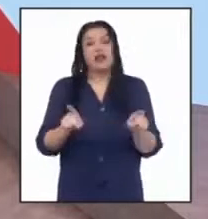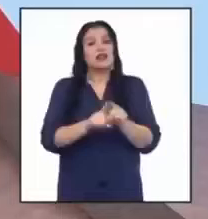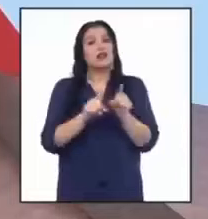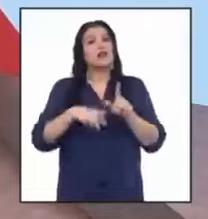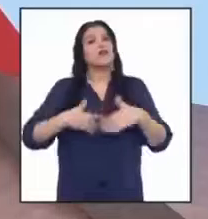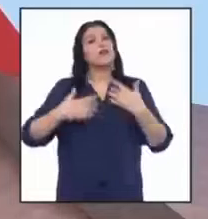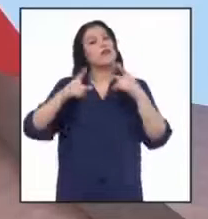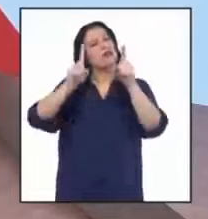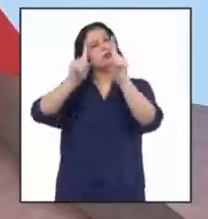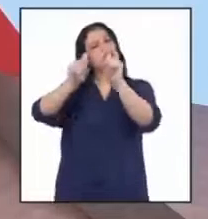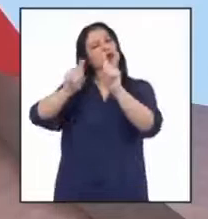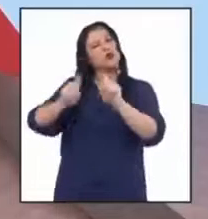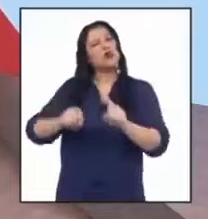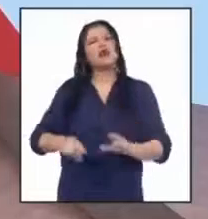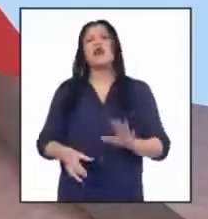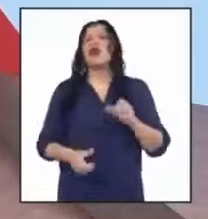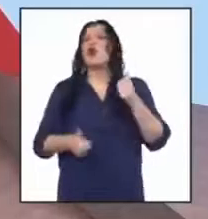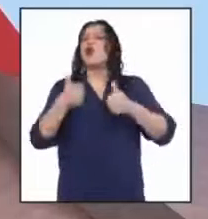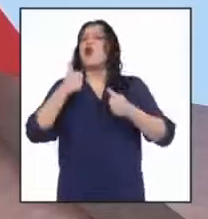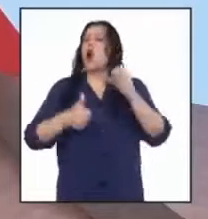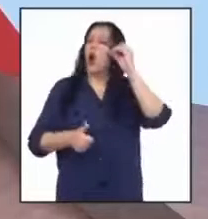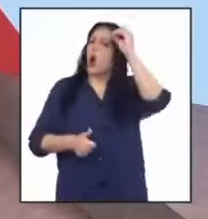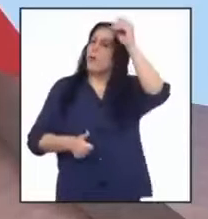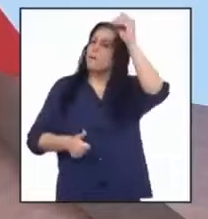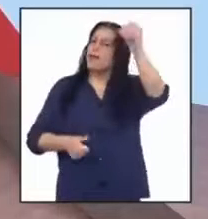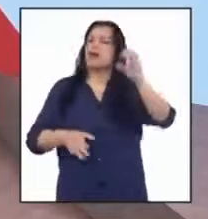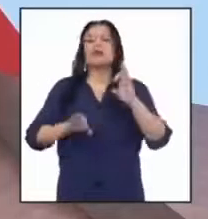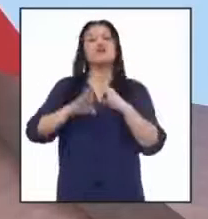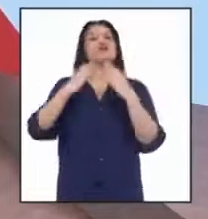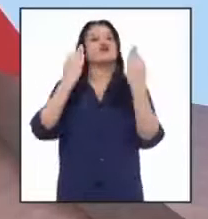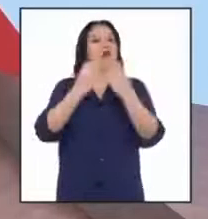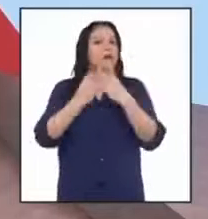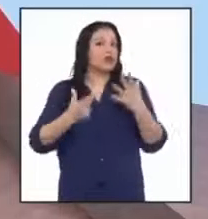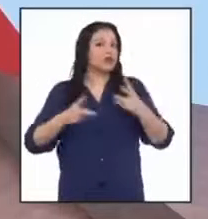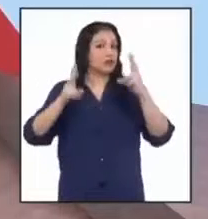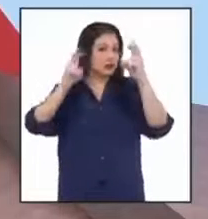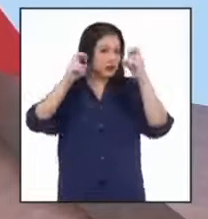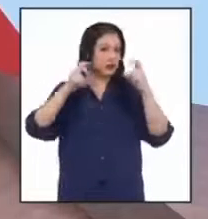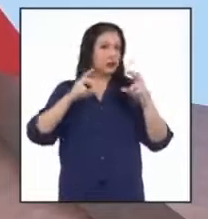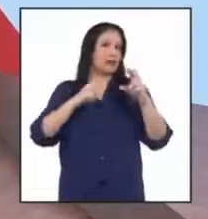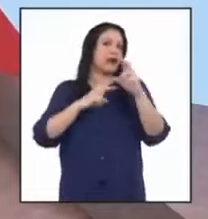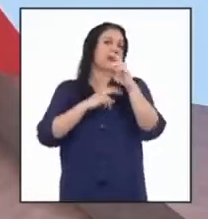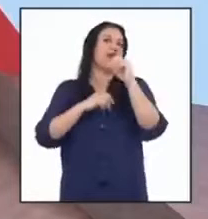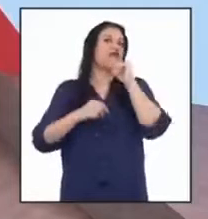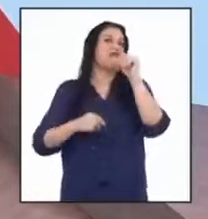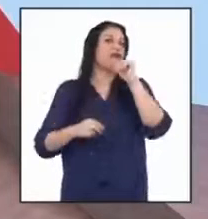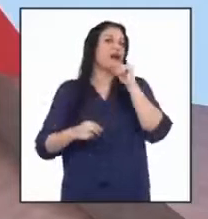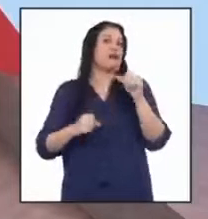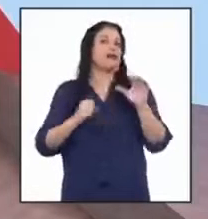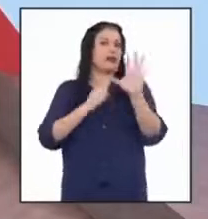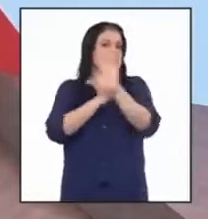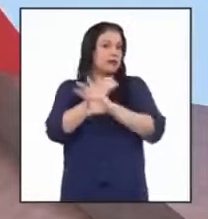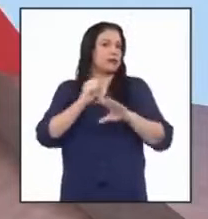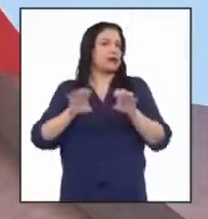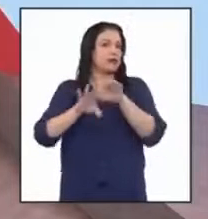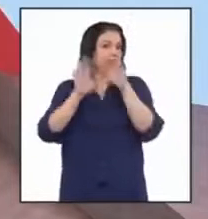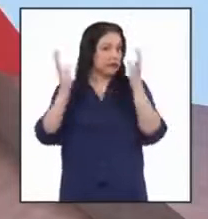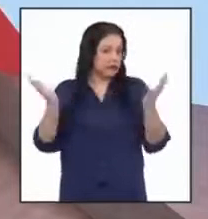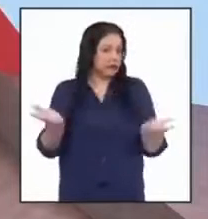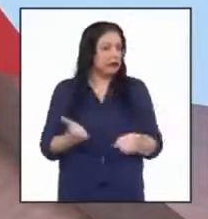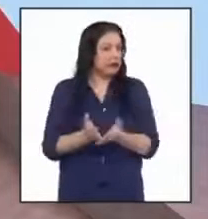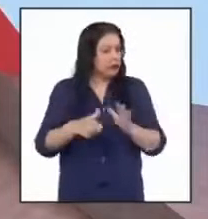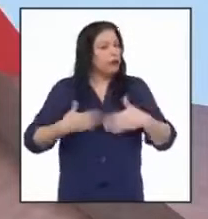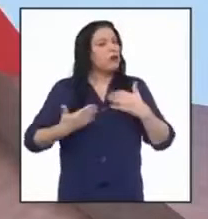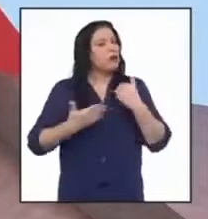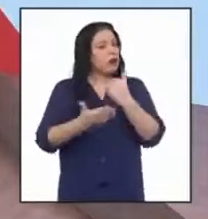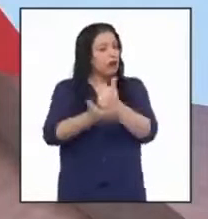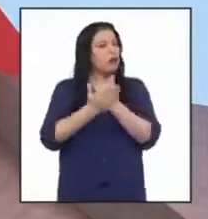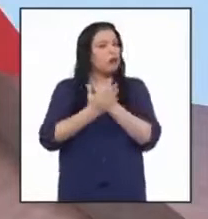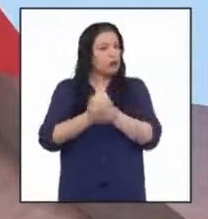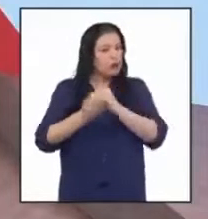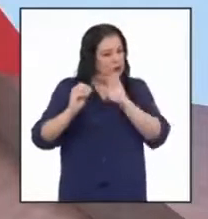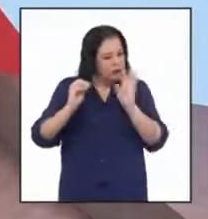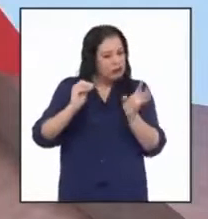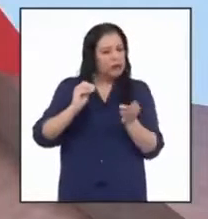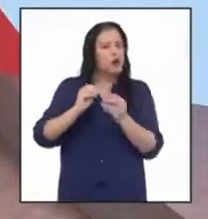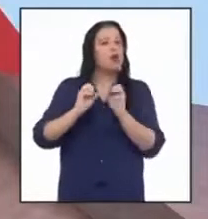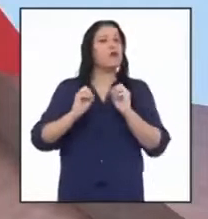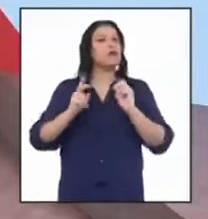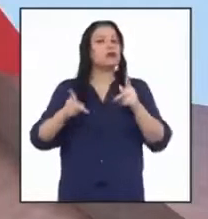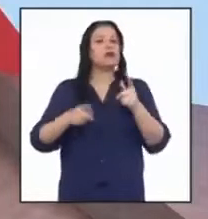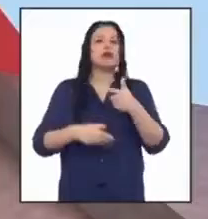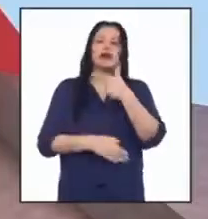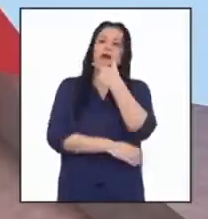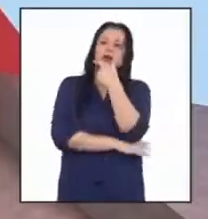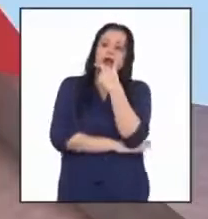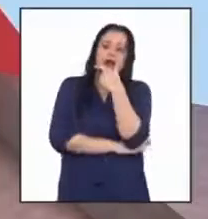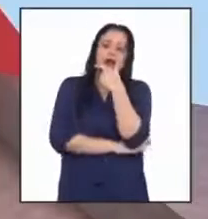casa qué opinan sus familiares sobre ese tema, lo cual sería de mucha ayuda, ya que serviría como una oportunidad de